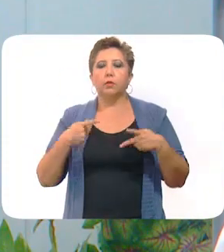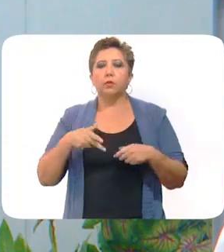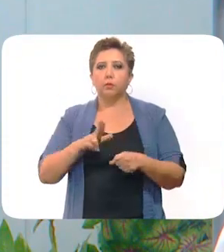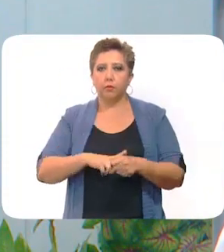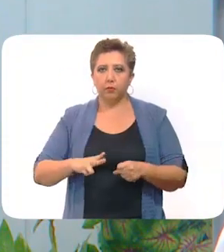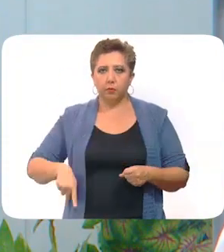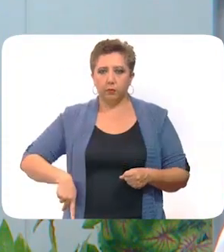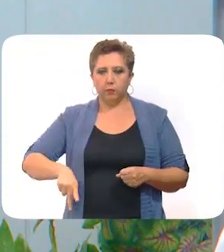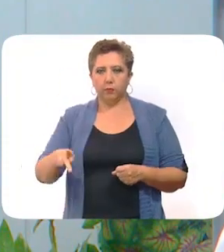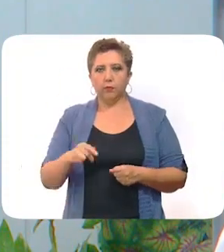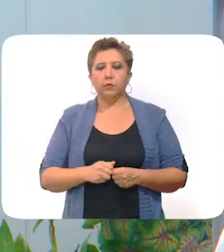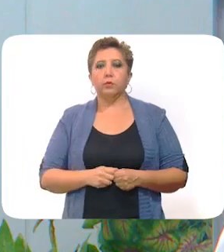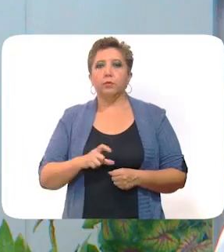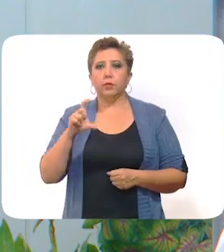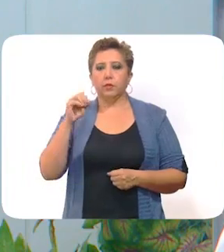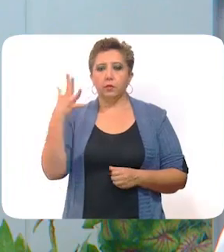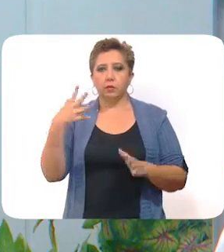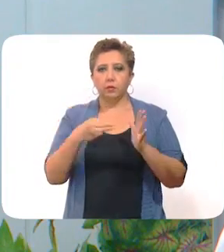hospitales públicos.